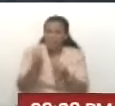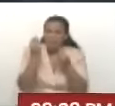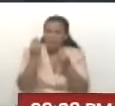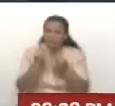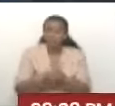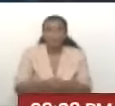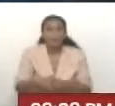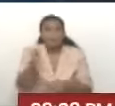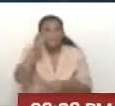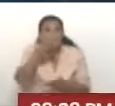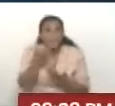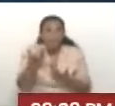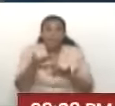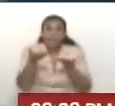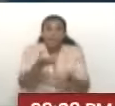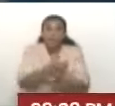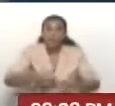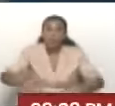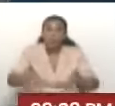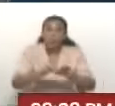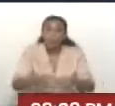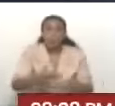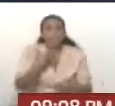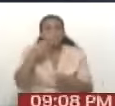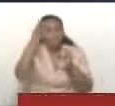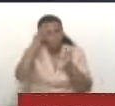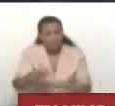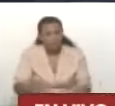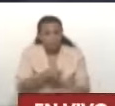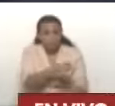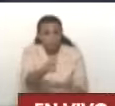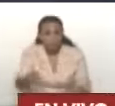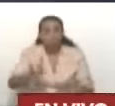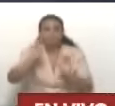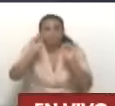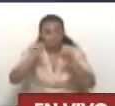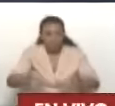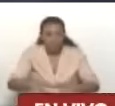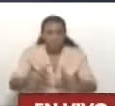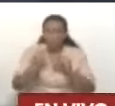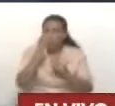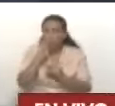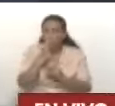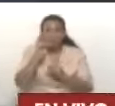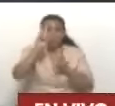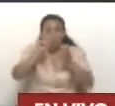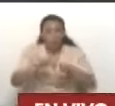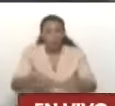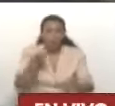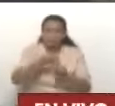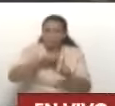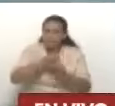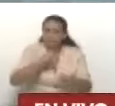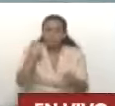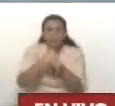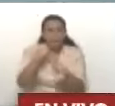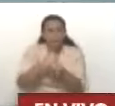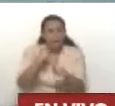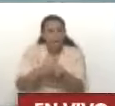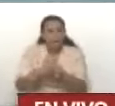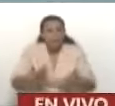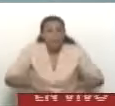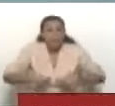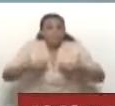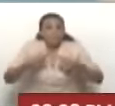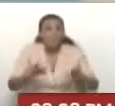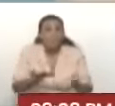que se lo merece todo y al que usted, obviamente, todos los días lucha y trabaja para que tengamos la mejor calidad